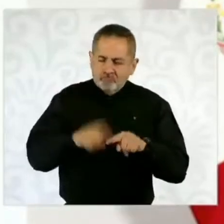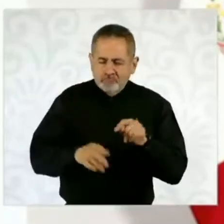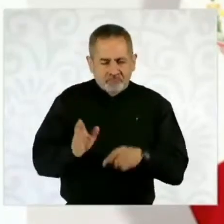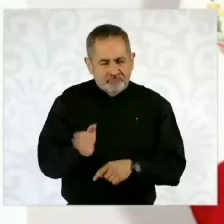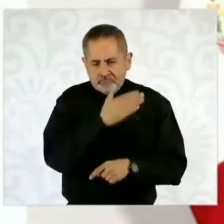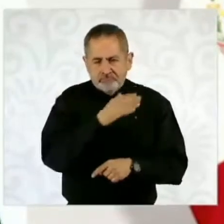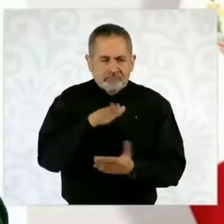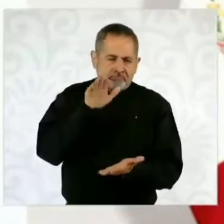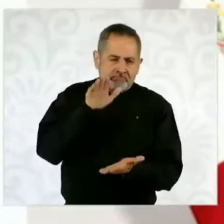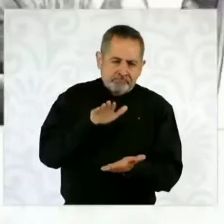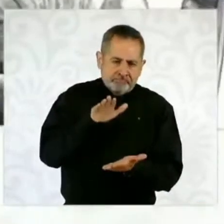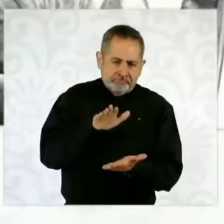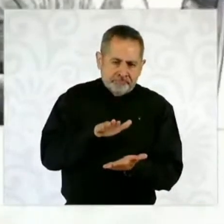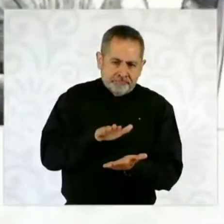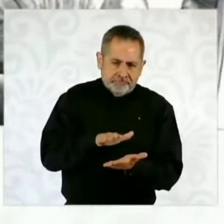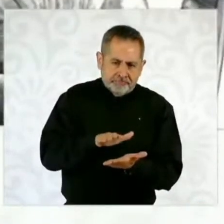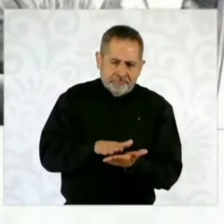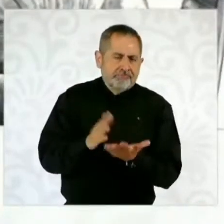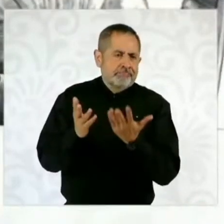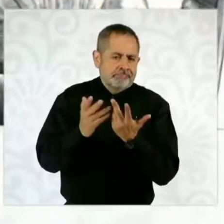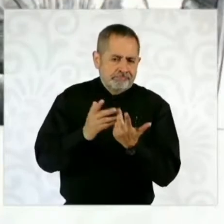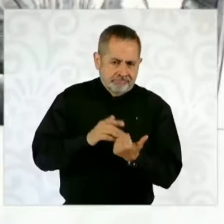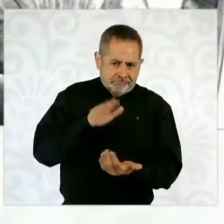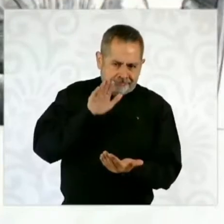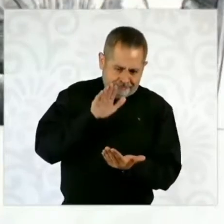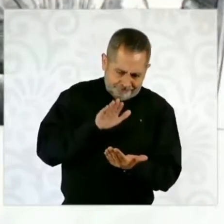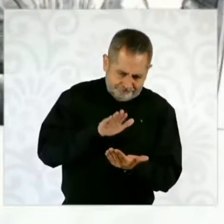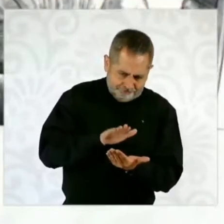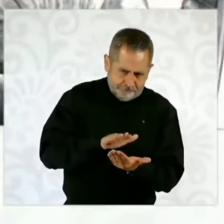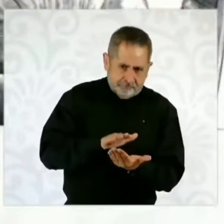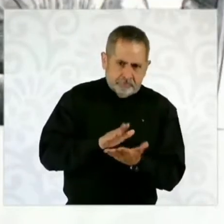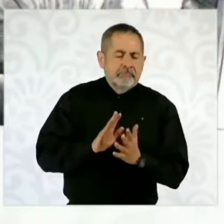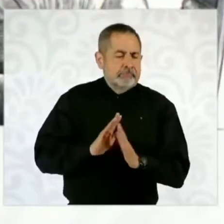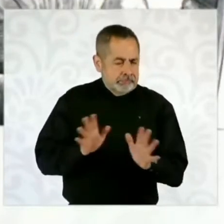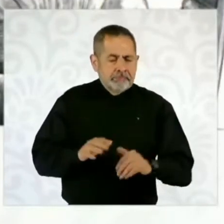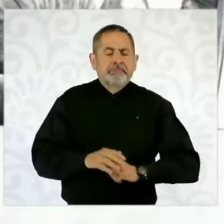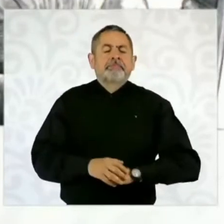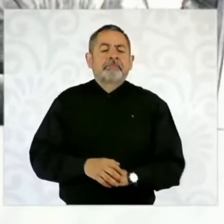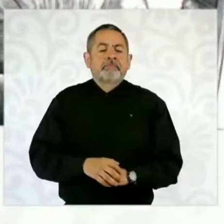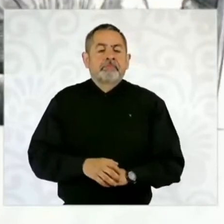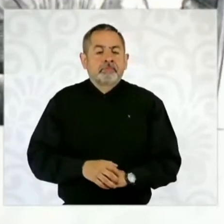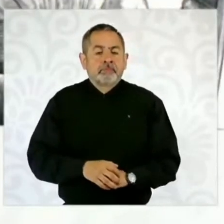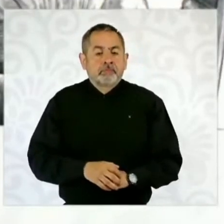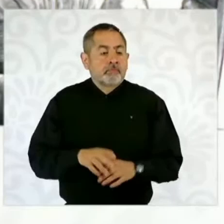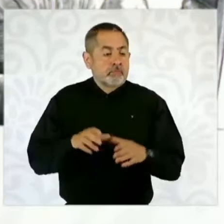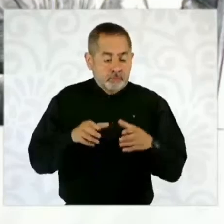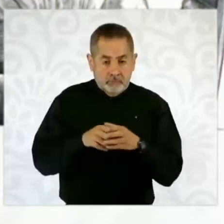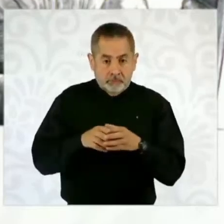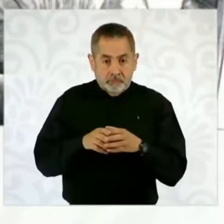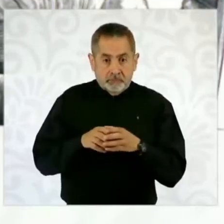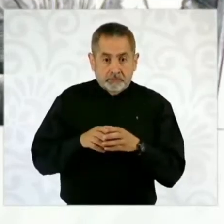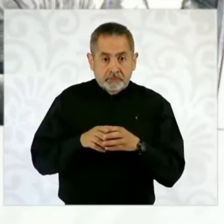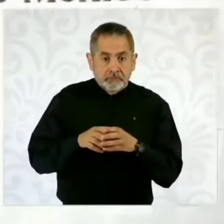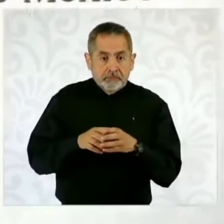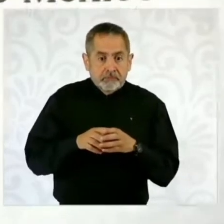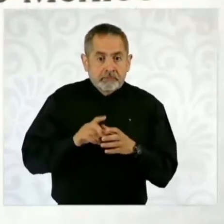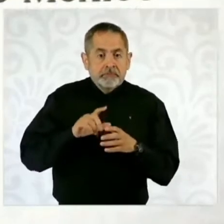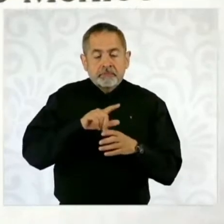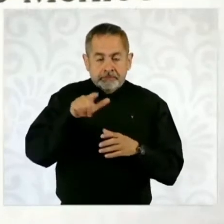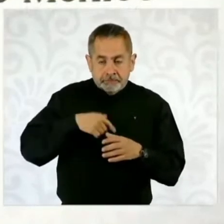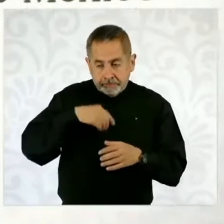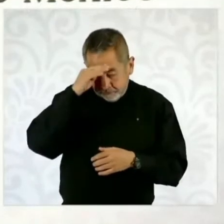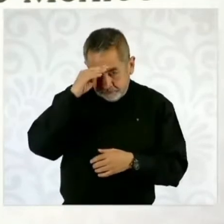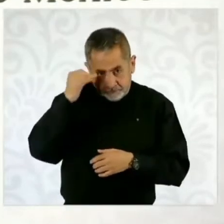la siguiente fase. Eso fue lo primero que hicieron y publicaron. Ahí hubo un periodo de reconsideración porque